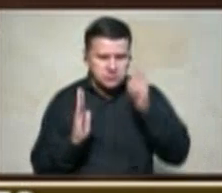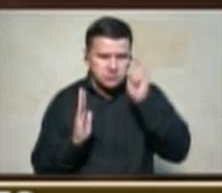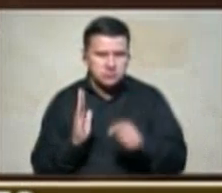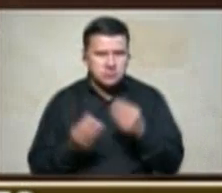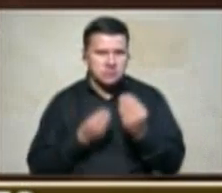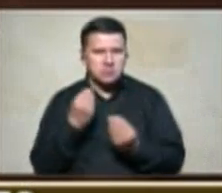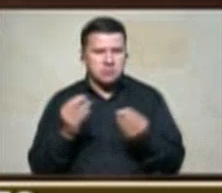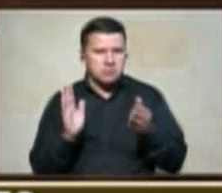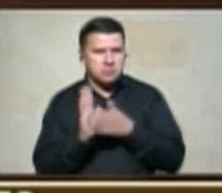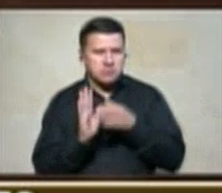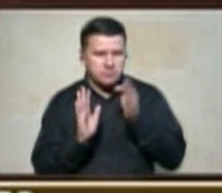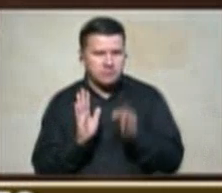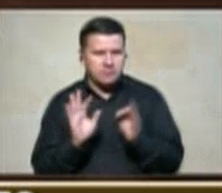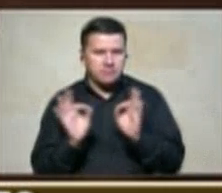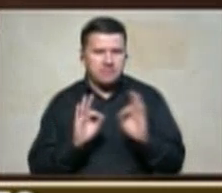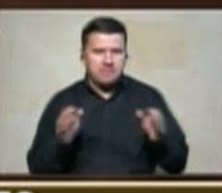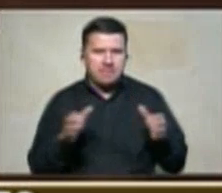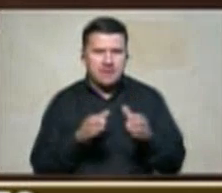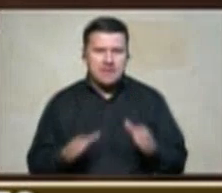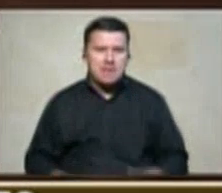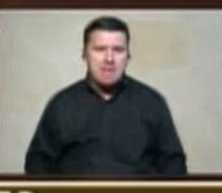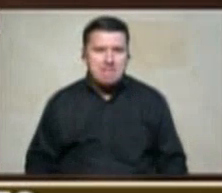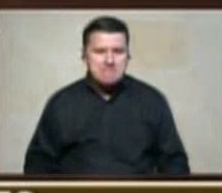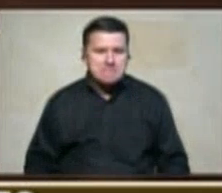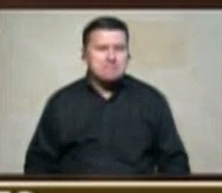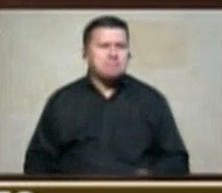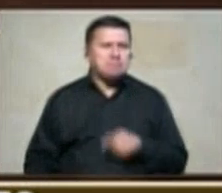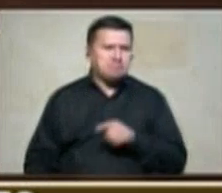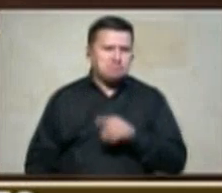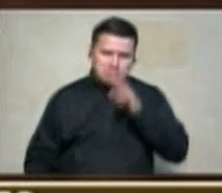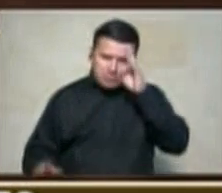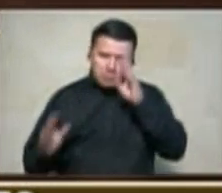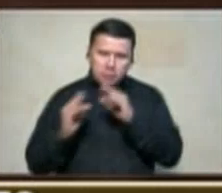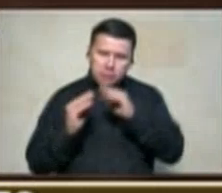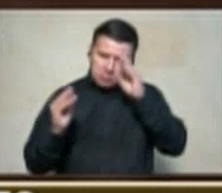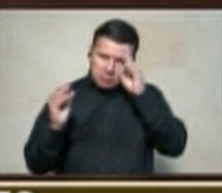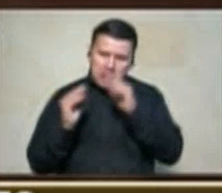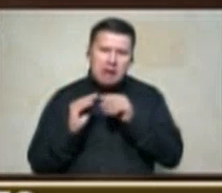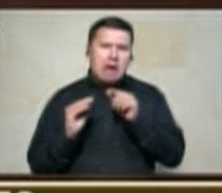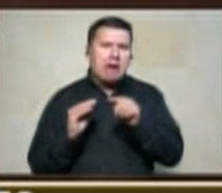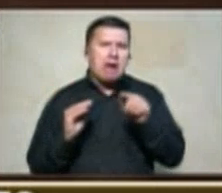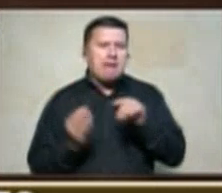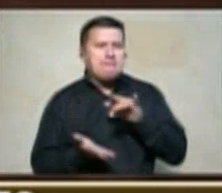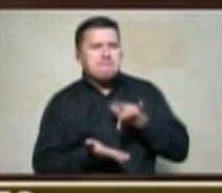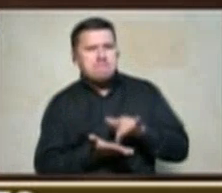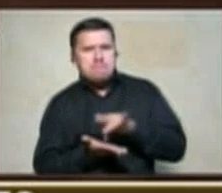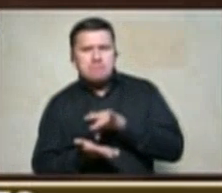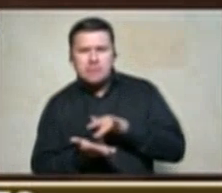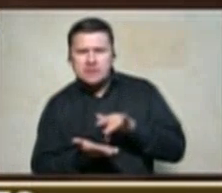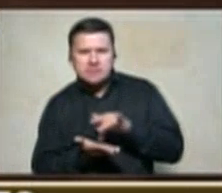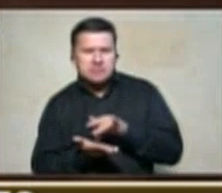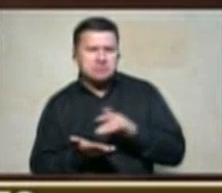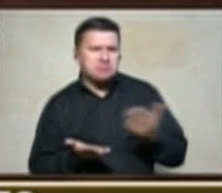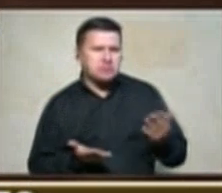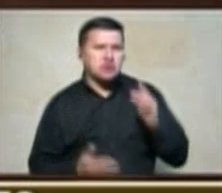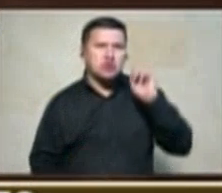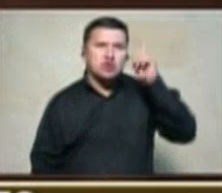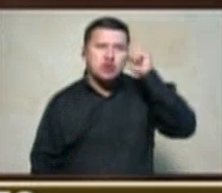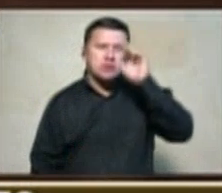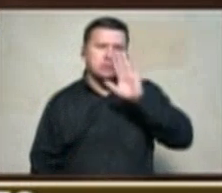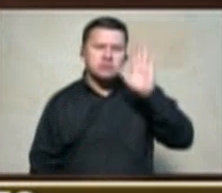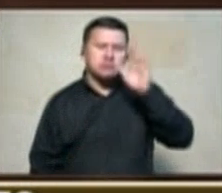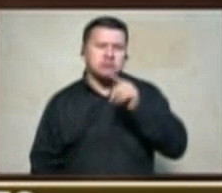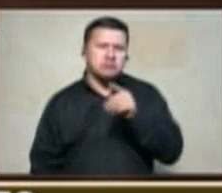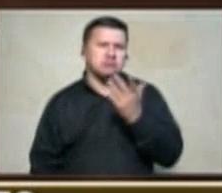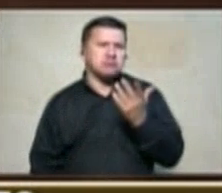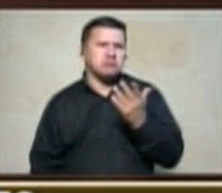lo que hacemos con estas organizaciones. Y allí están los convenios. Y allí está la participación del gobierno